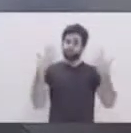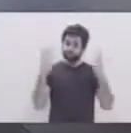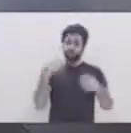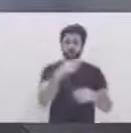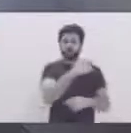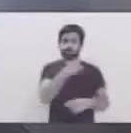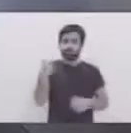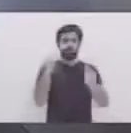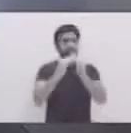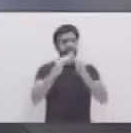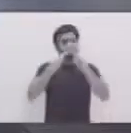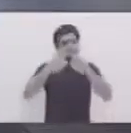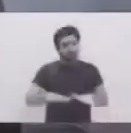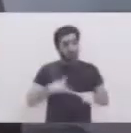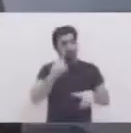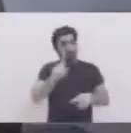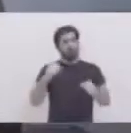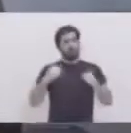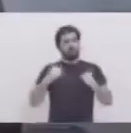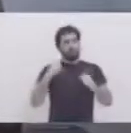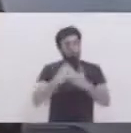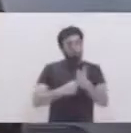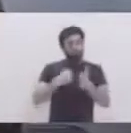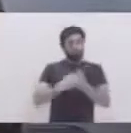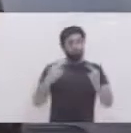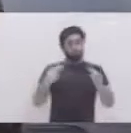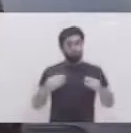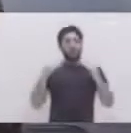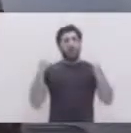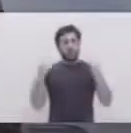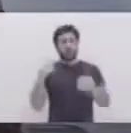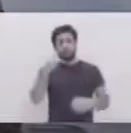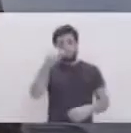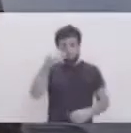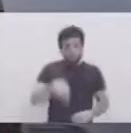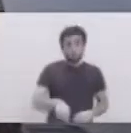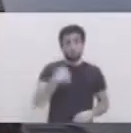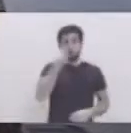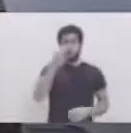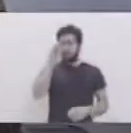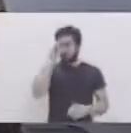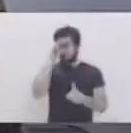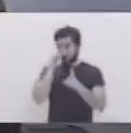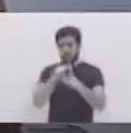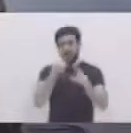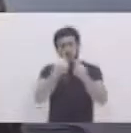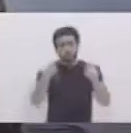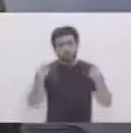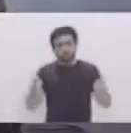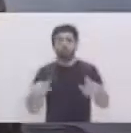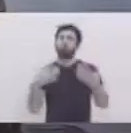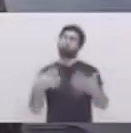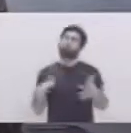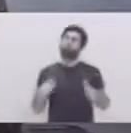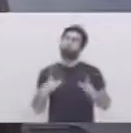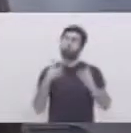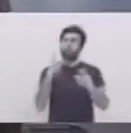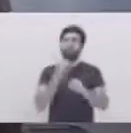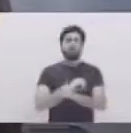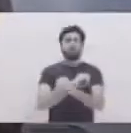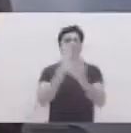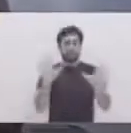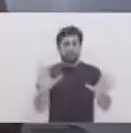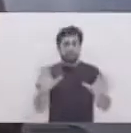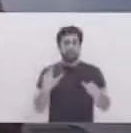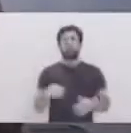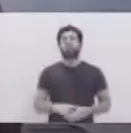realmente es de felicitarlo. Las metas hoy para ustedes, niños, son claras. Están